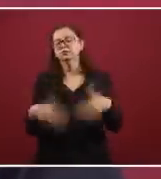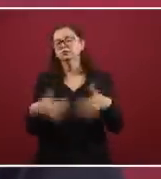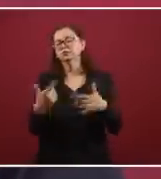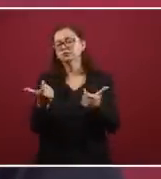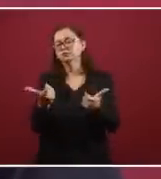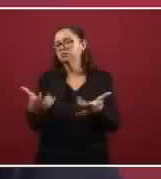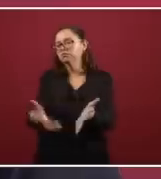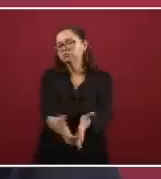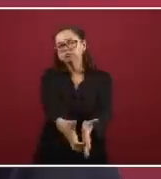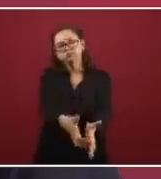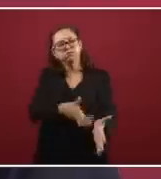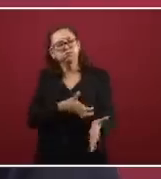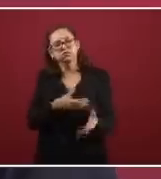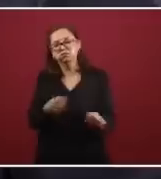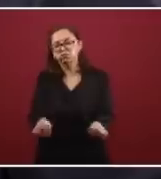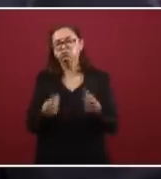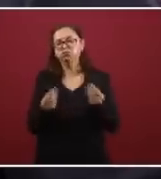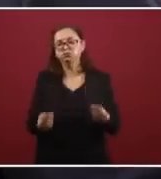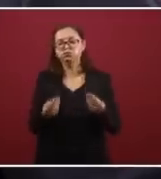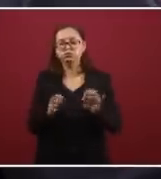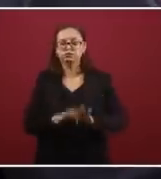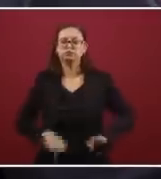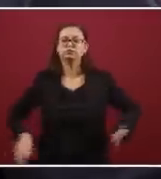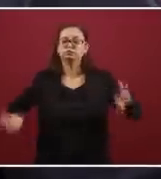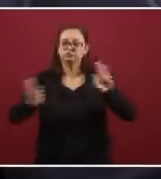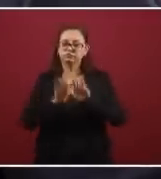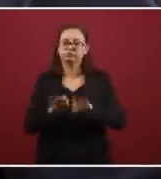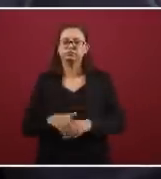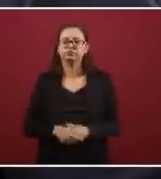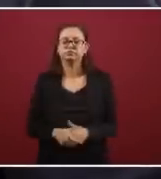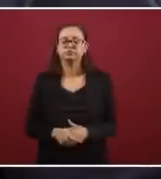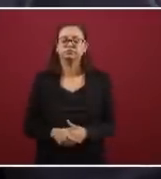importante para la hacienda pública.